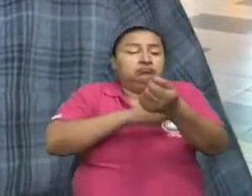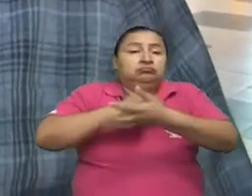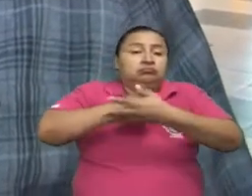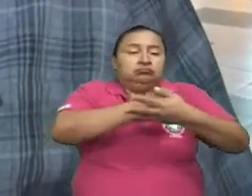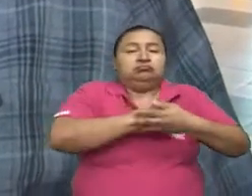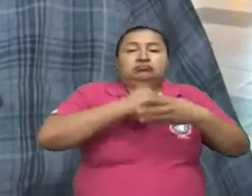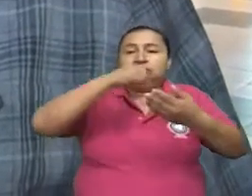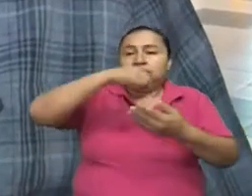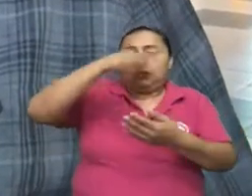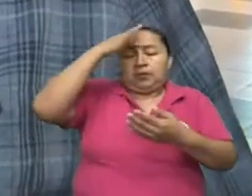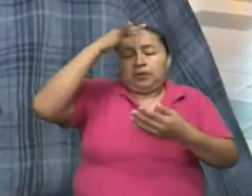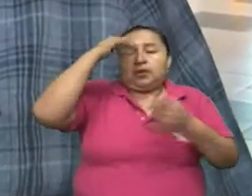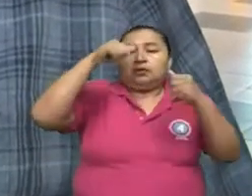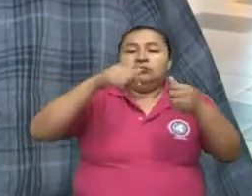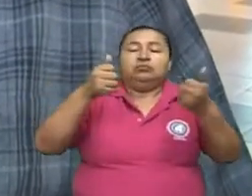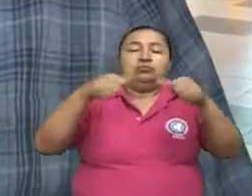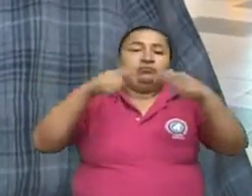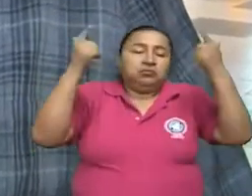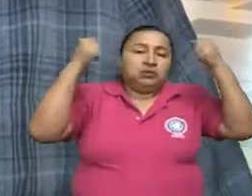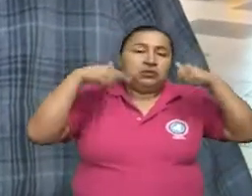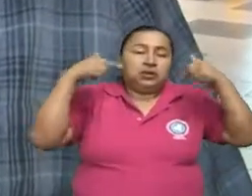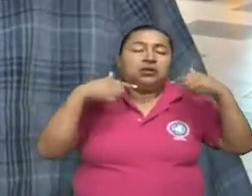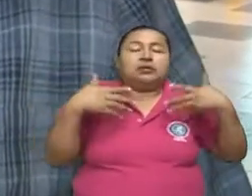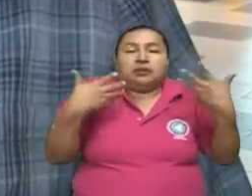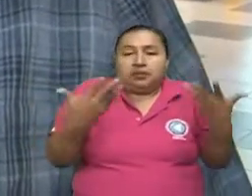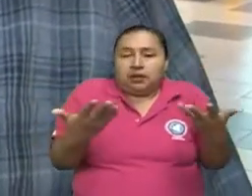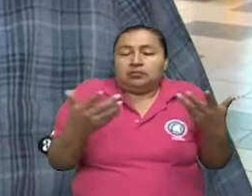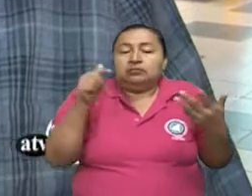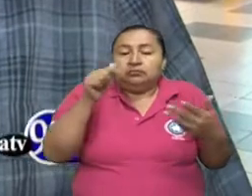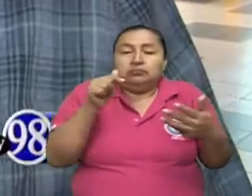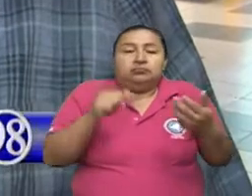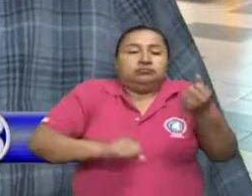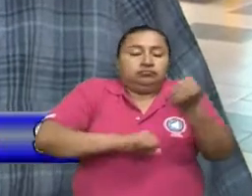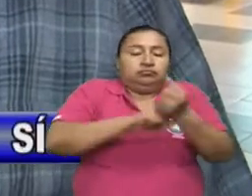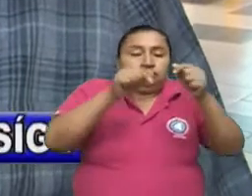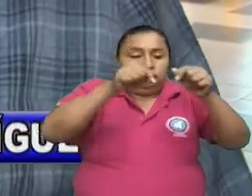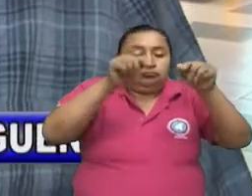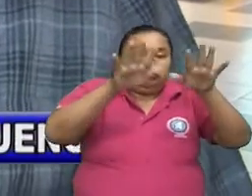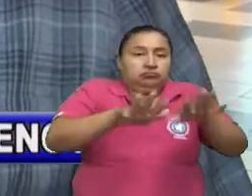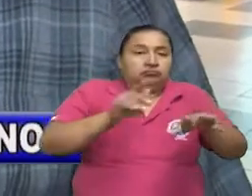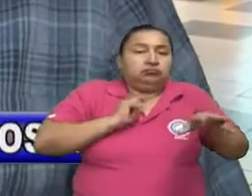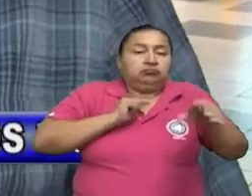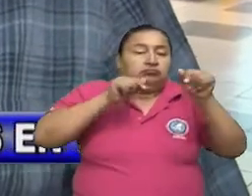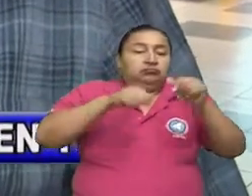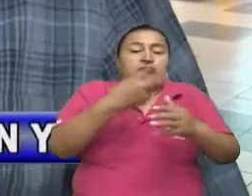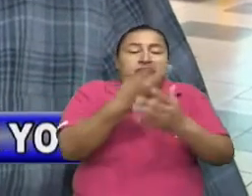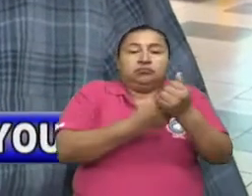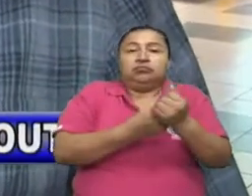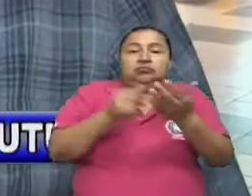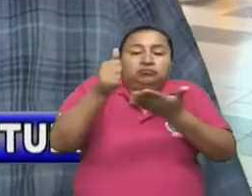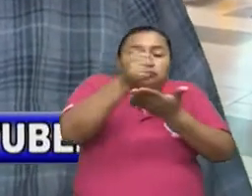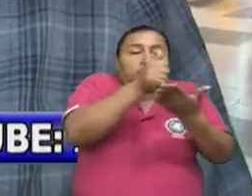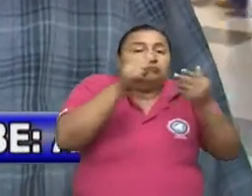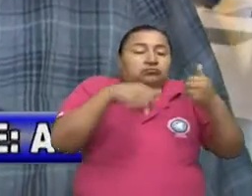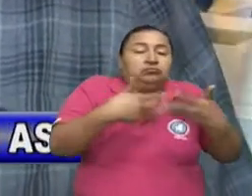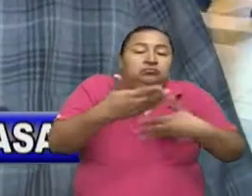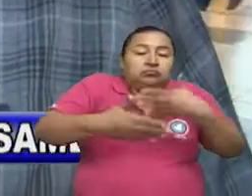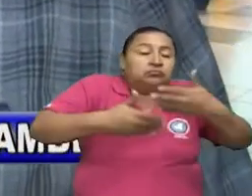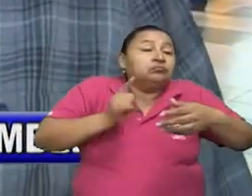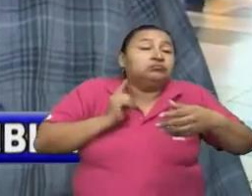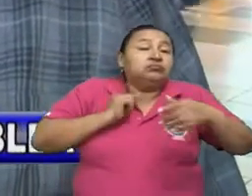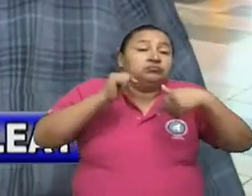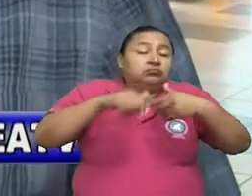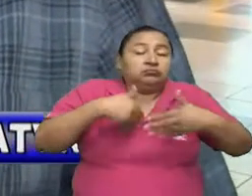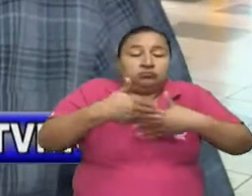México. Masaya también va a estar presente en estos altares, y ahí vamos a tener,